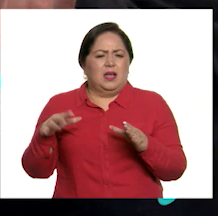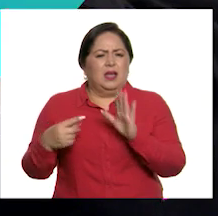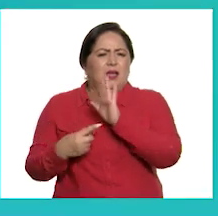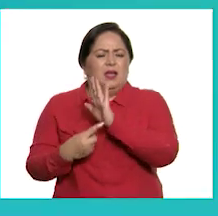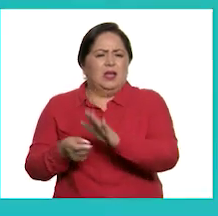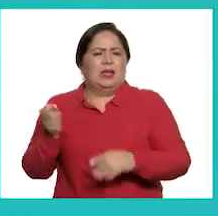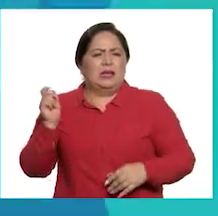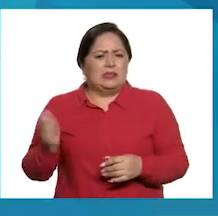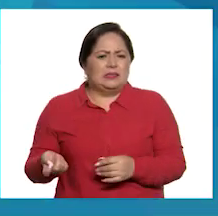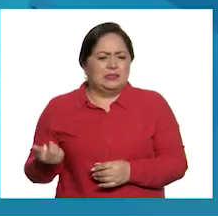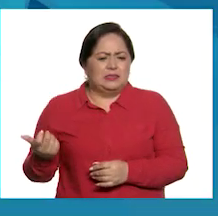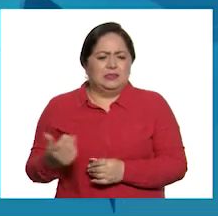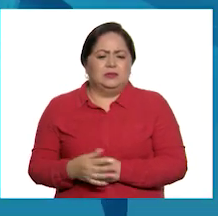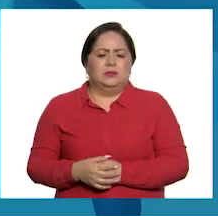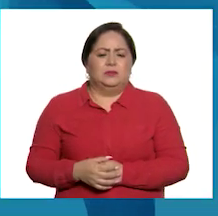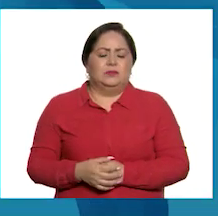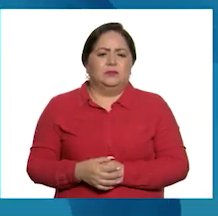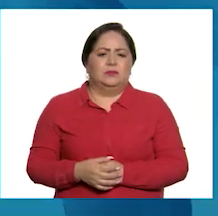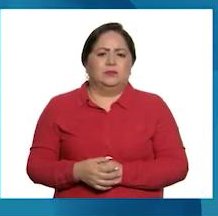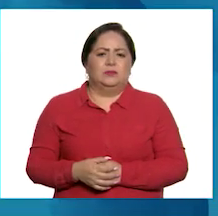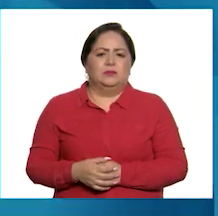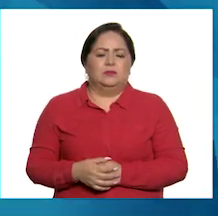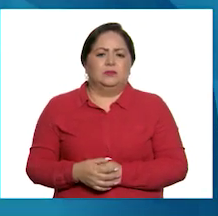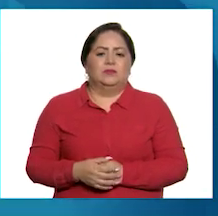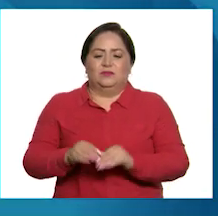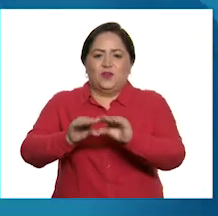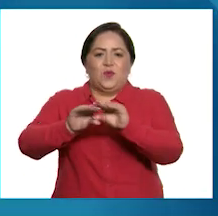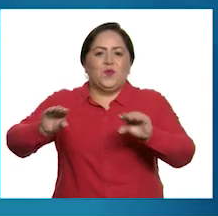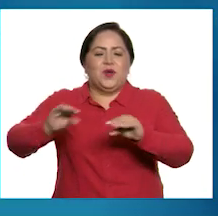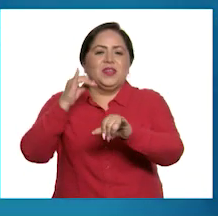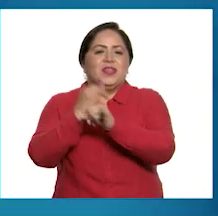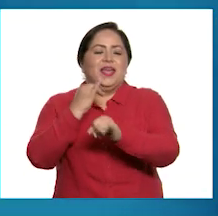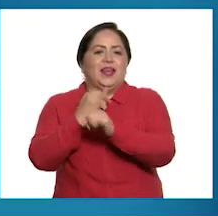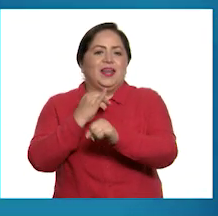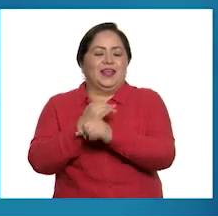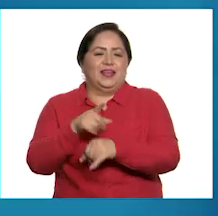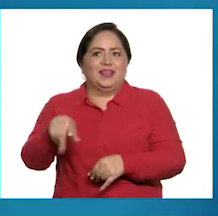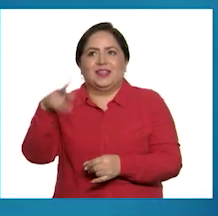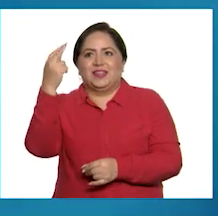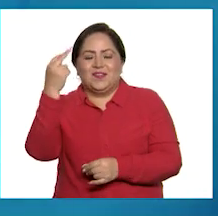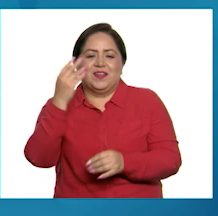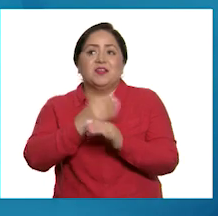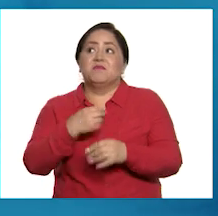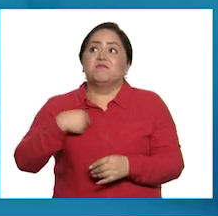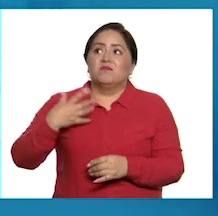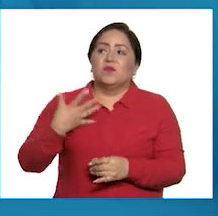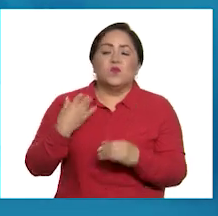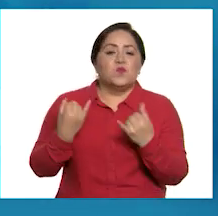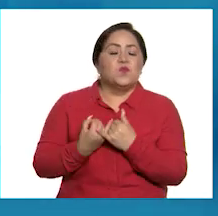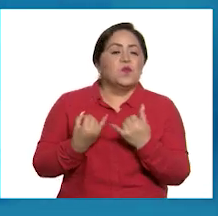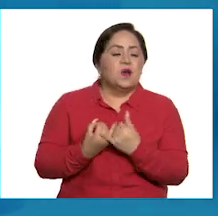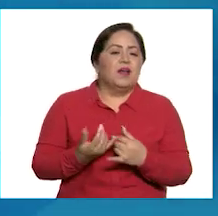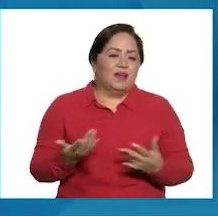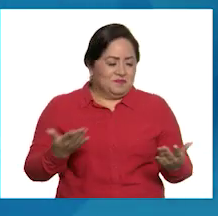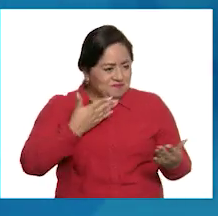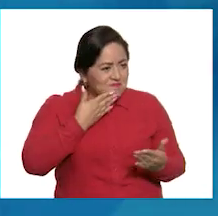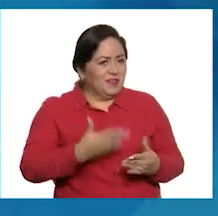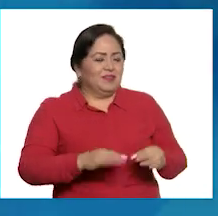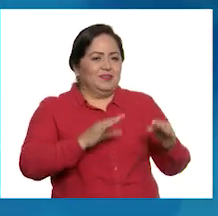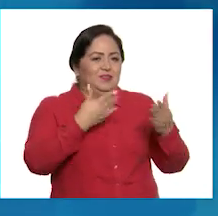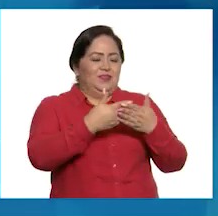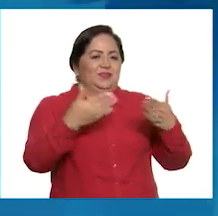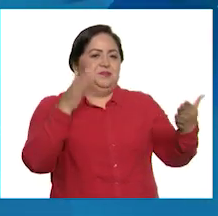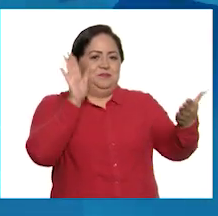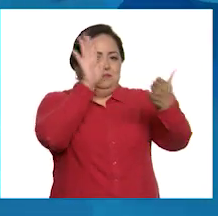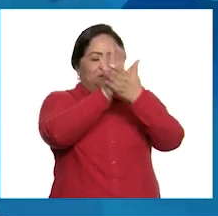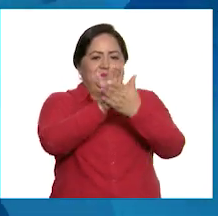imagen? Es un modem. Eso. Y yo tengo uno en mi casa, maestro. Muy bien, lo voy a pegar aquí, al ladito de la